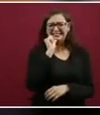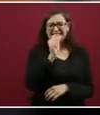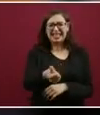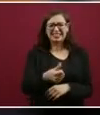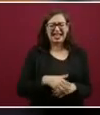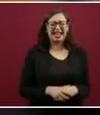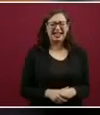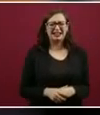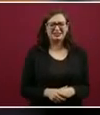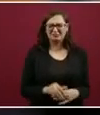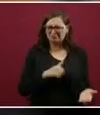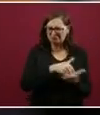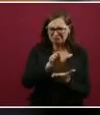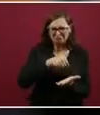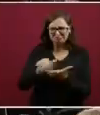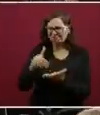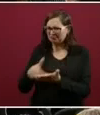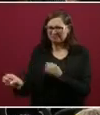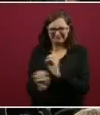A nadie.